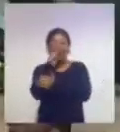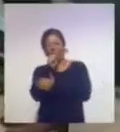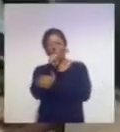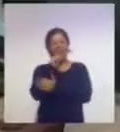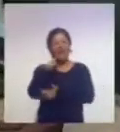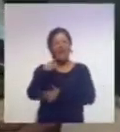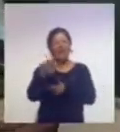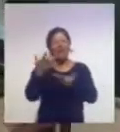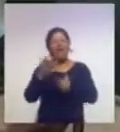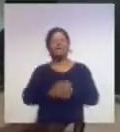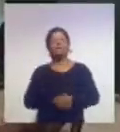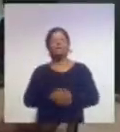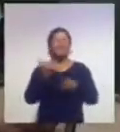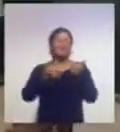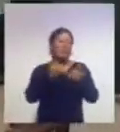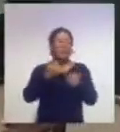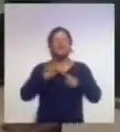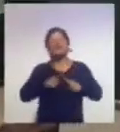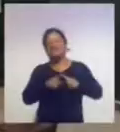organizaron.